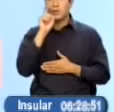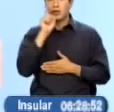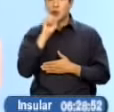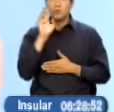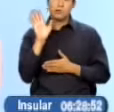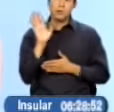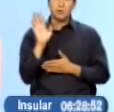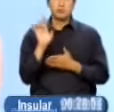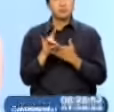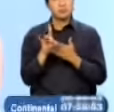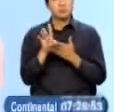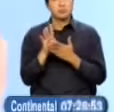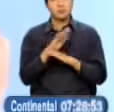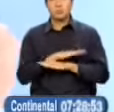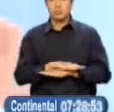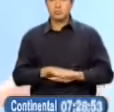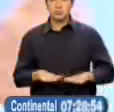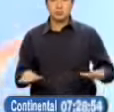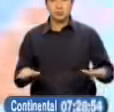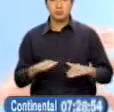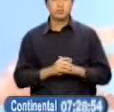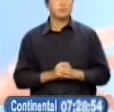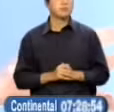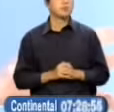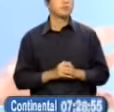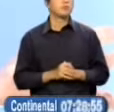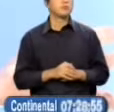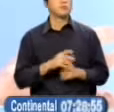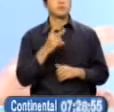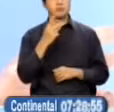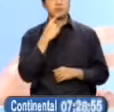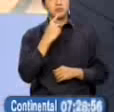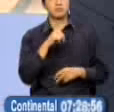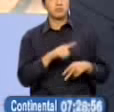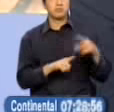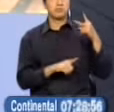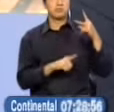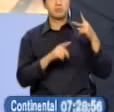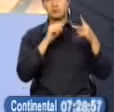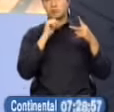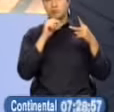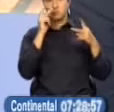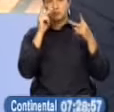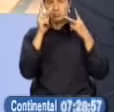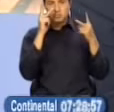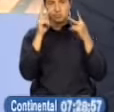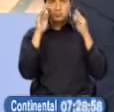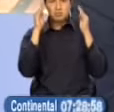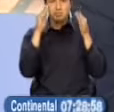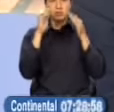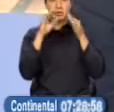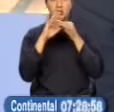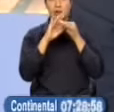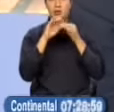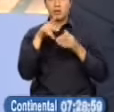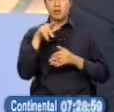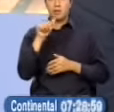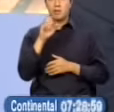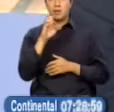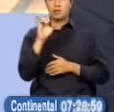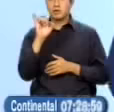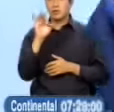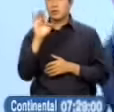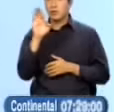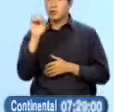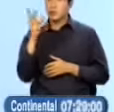maduro se vea totalmente aislados dados los elementos pero tiene un redireccionamiento en la visión hacia la alianza el pacífico y además